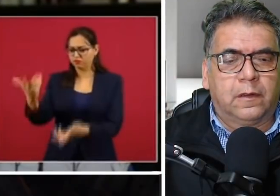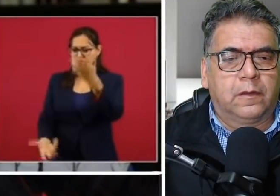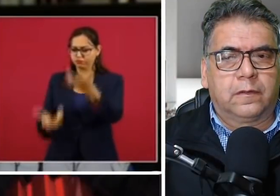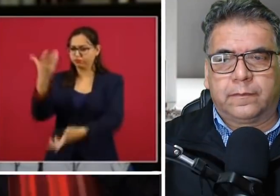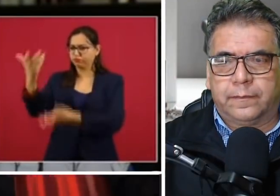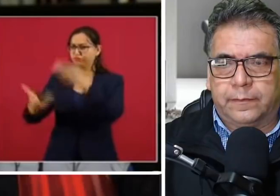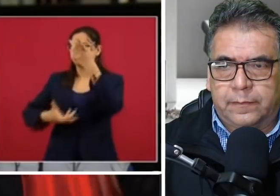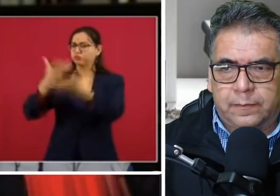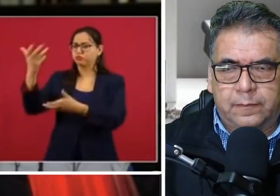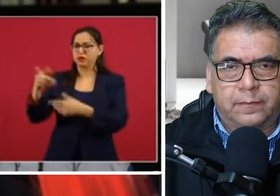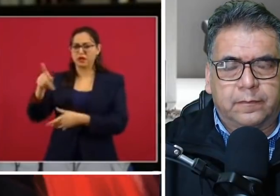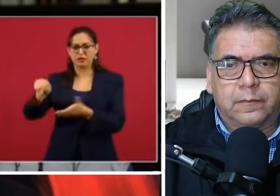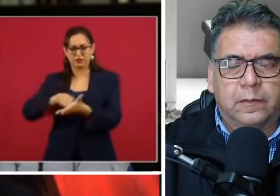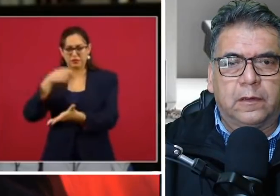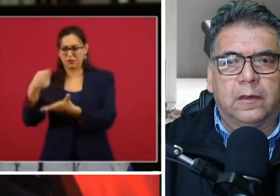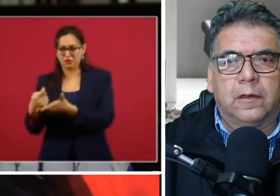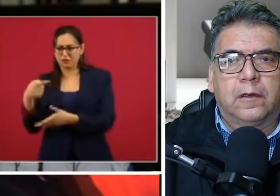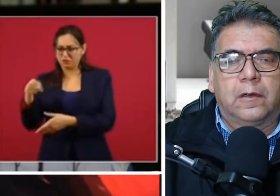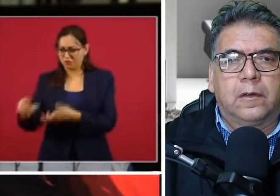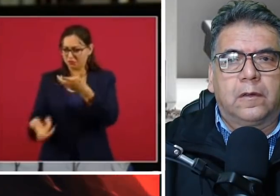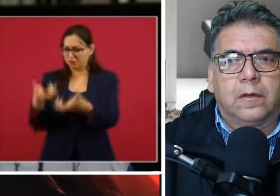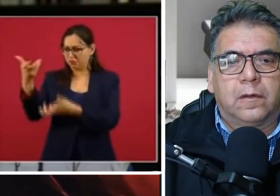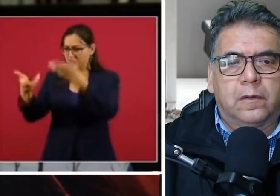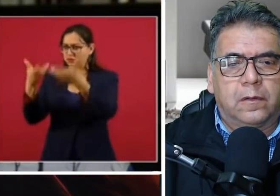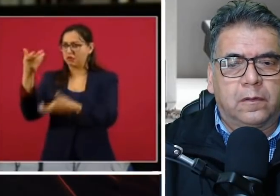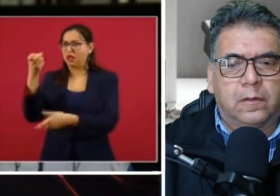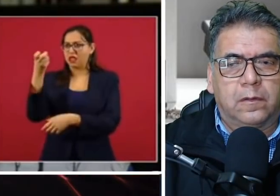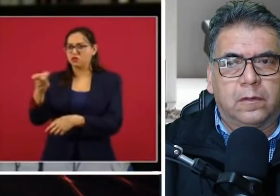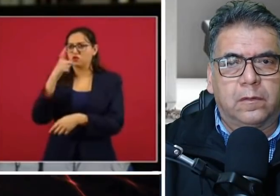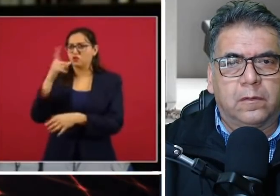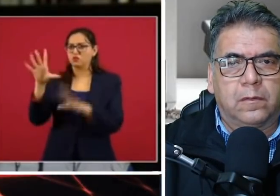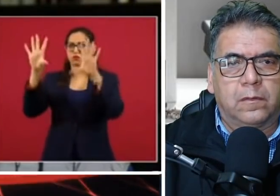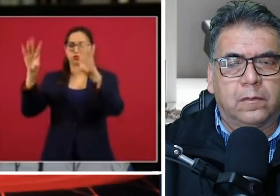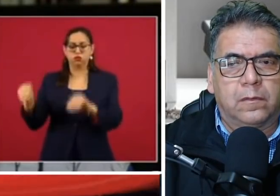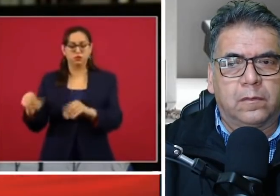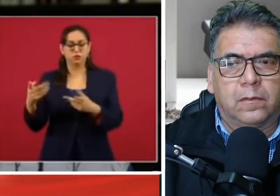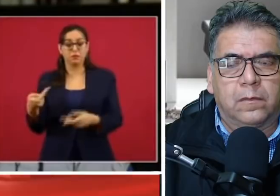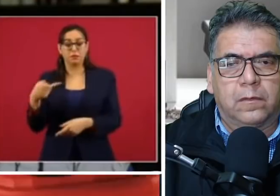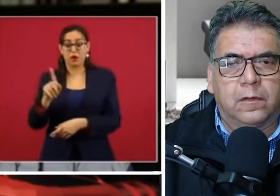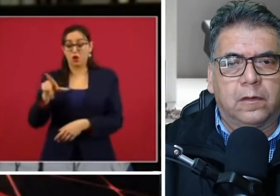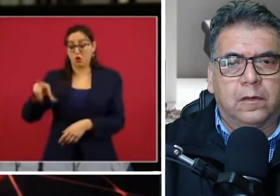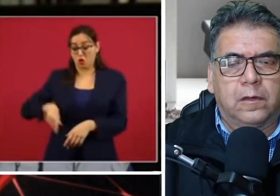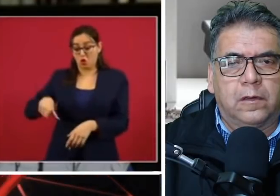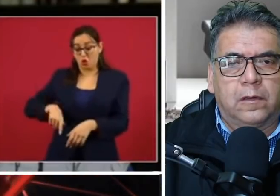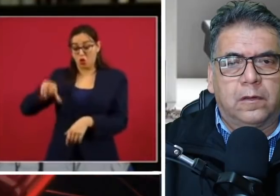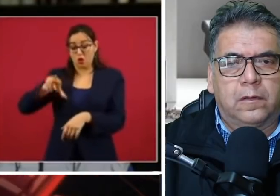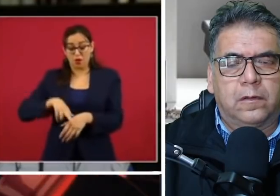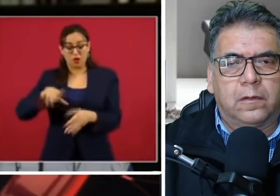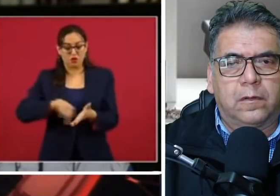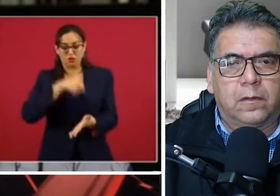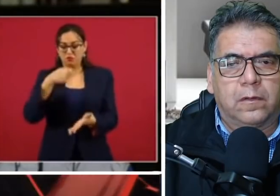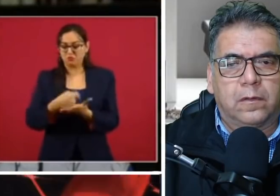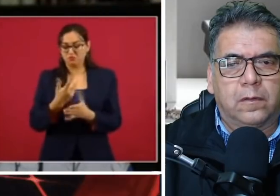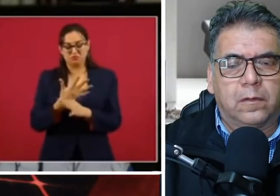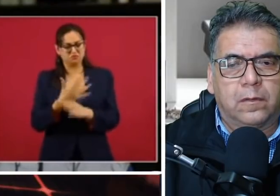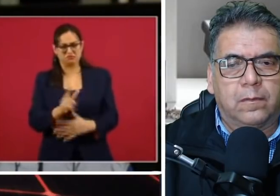propio gobierno de Tamaulipas ha desmentido esta versión y, bueno, diversos sectores empresariales e incluso la oposición han pedido la